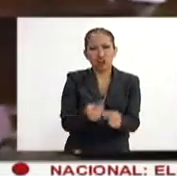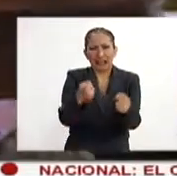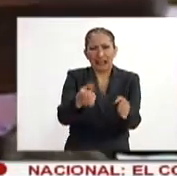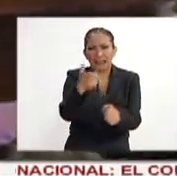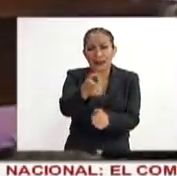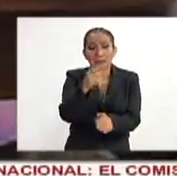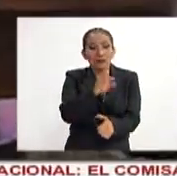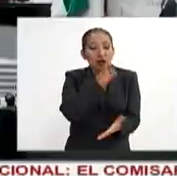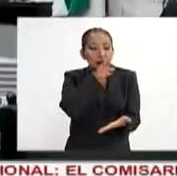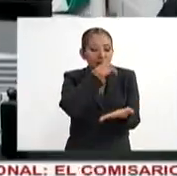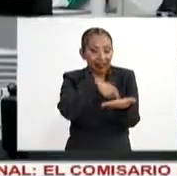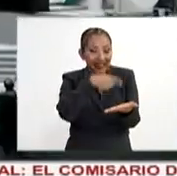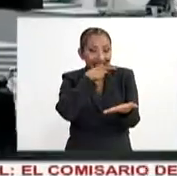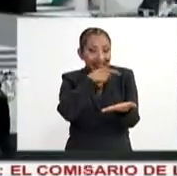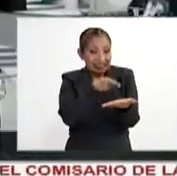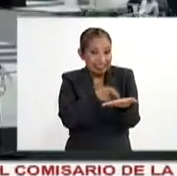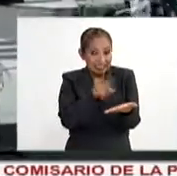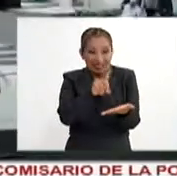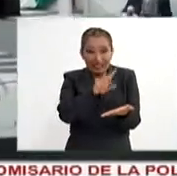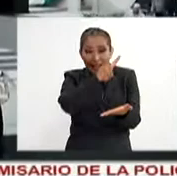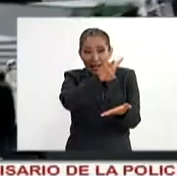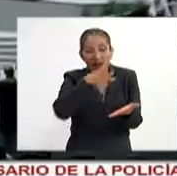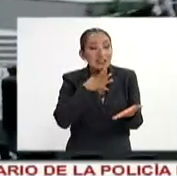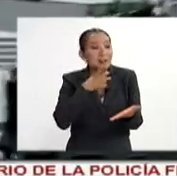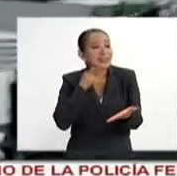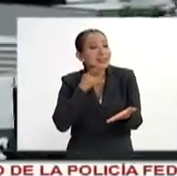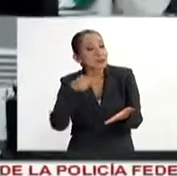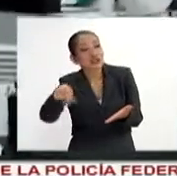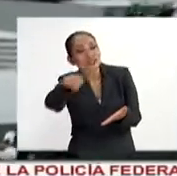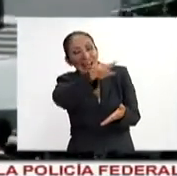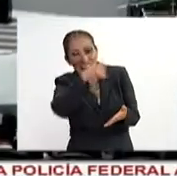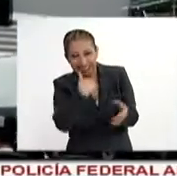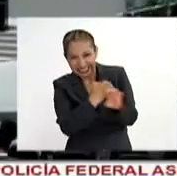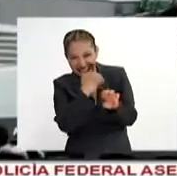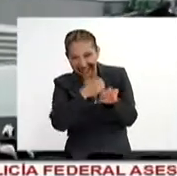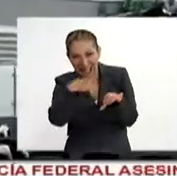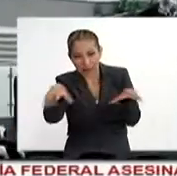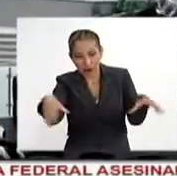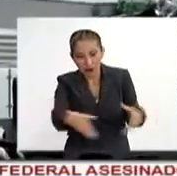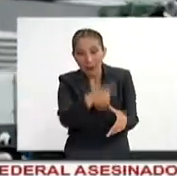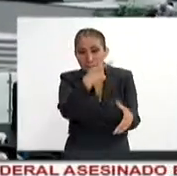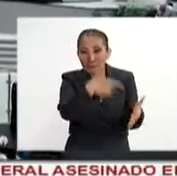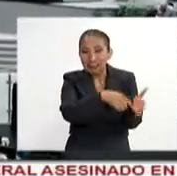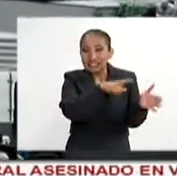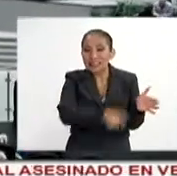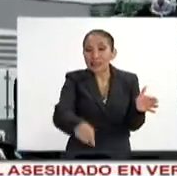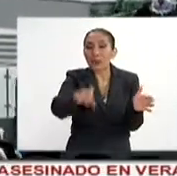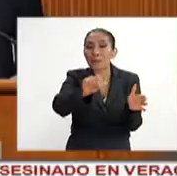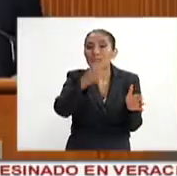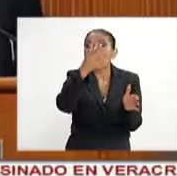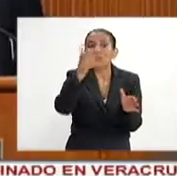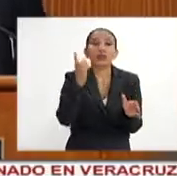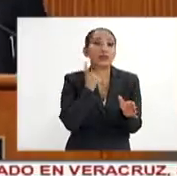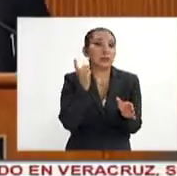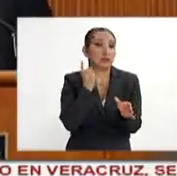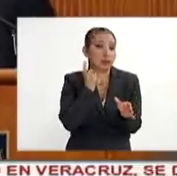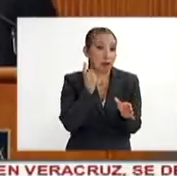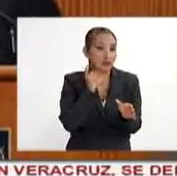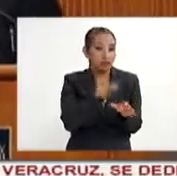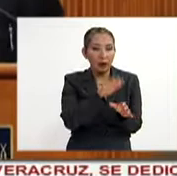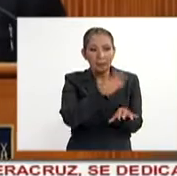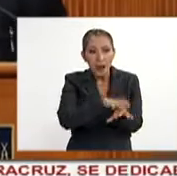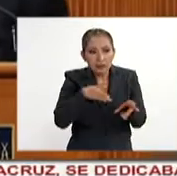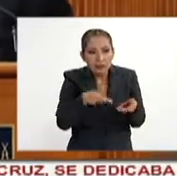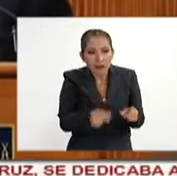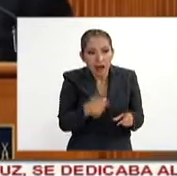mismo reporte se destaca que de los 32 congresos estatales mismos que agrupan a 1.124 diputados, el que más